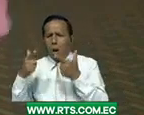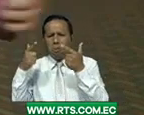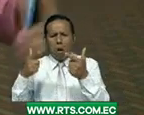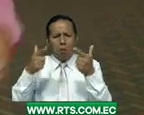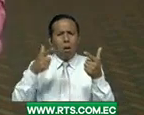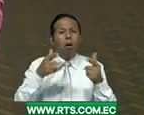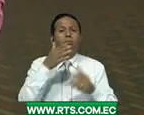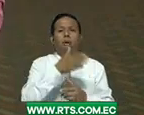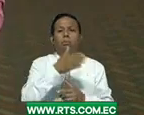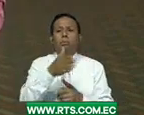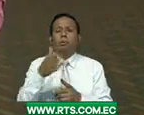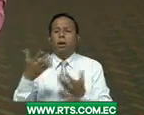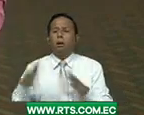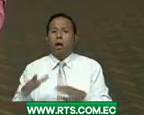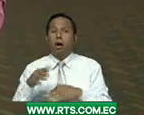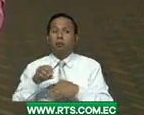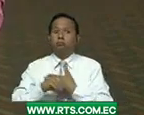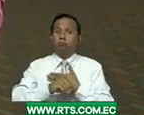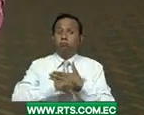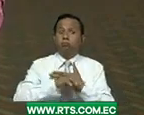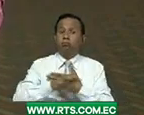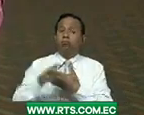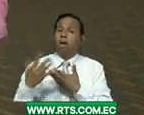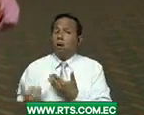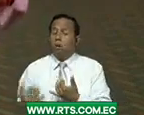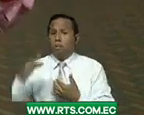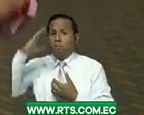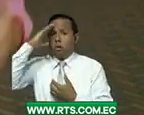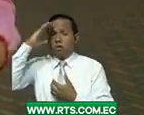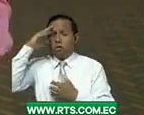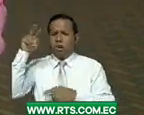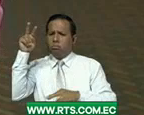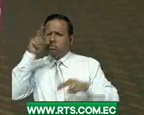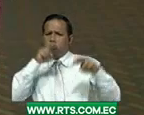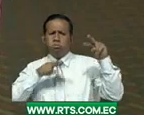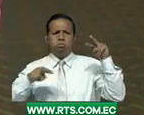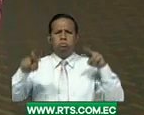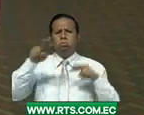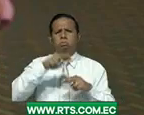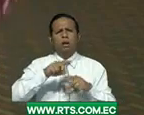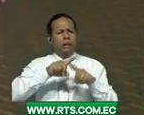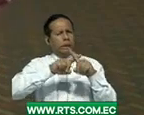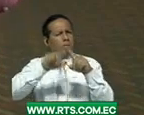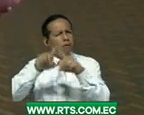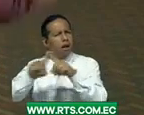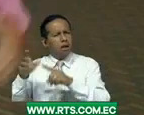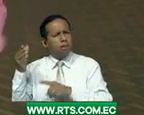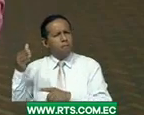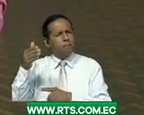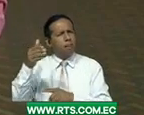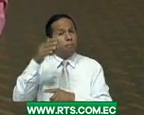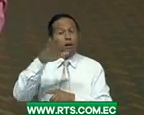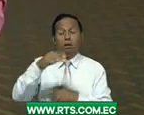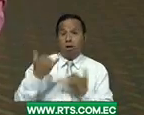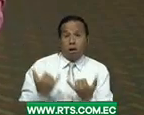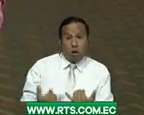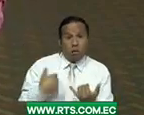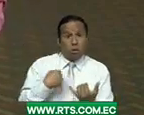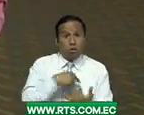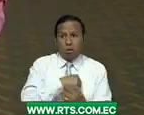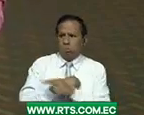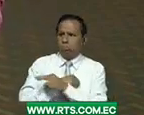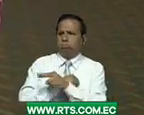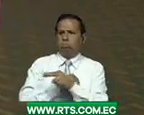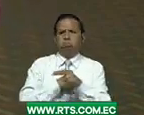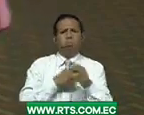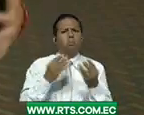pues, se han activado las alertas por parte de la policía y están ejecutando distintas acciones. Ojo, por acá nosotros hemos visto ya